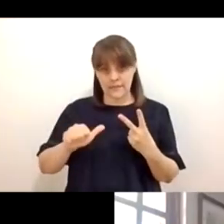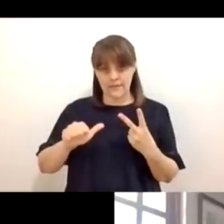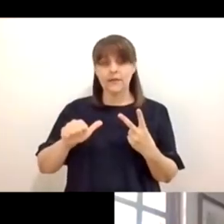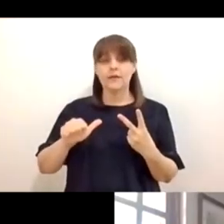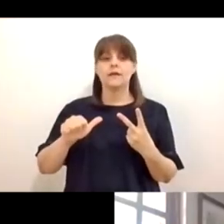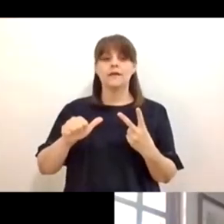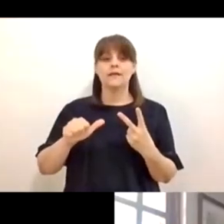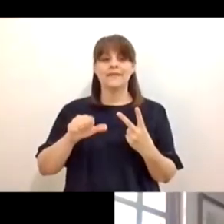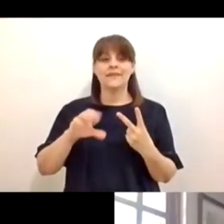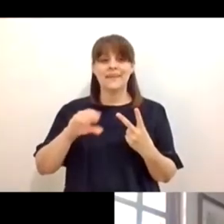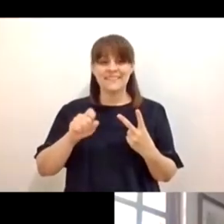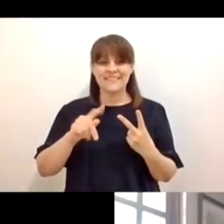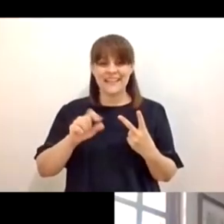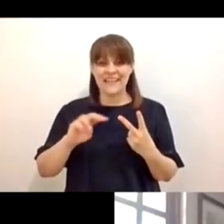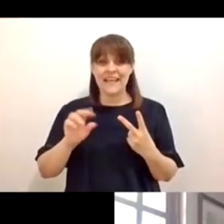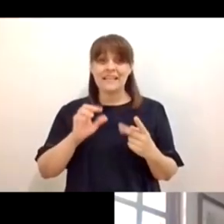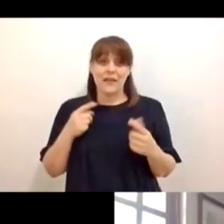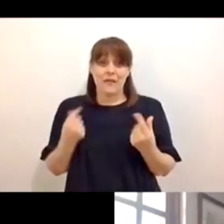perdóname si voy muy rápido